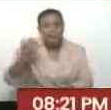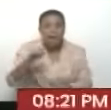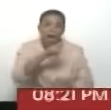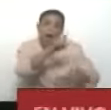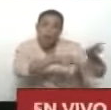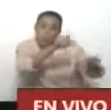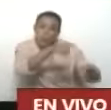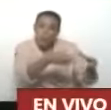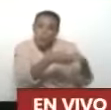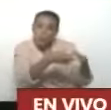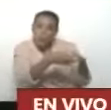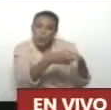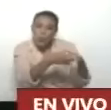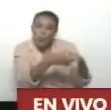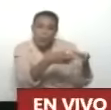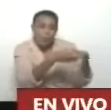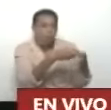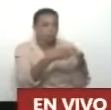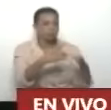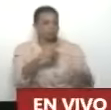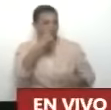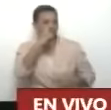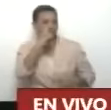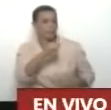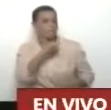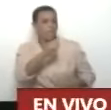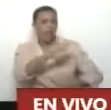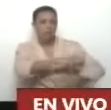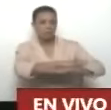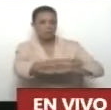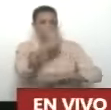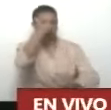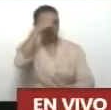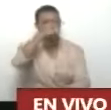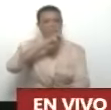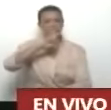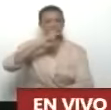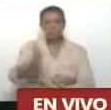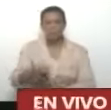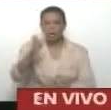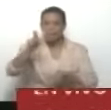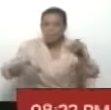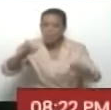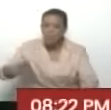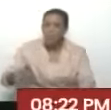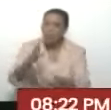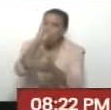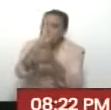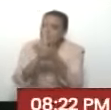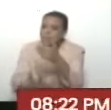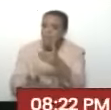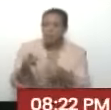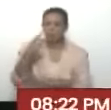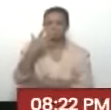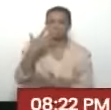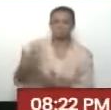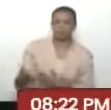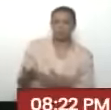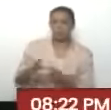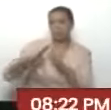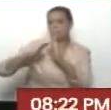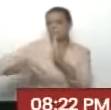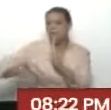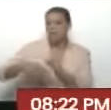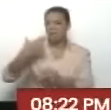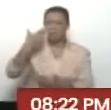algunos, sobre todo provenientes de esas oligarquías rancias, que siempre han odiado al pueblo, que siempre han considerado al pueblo como menos,